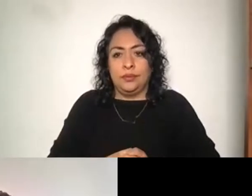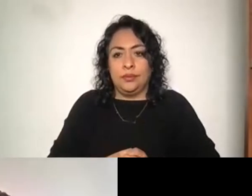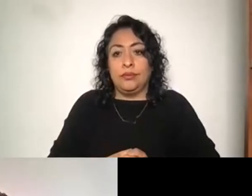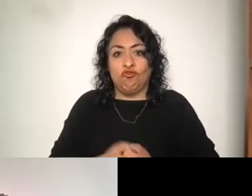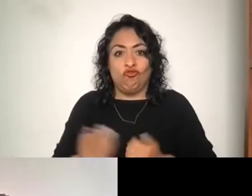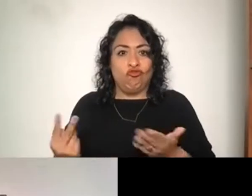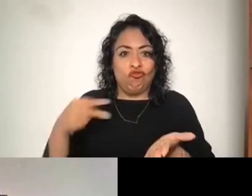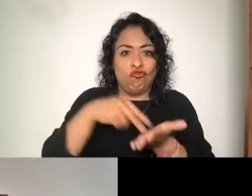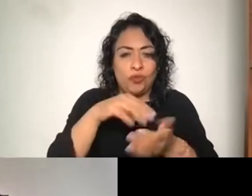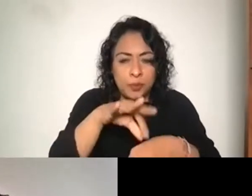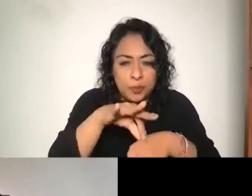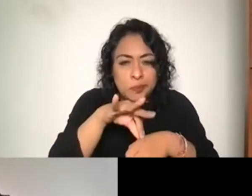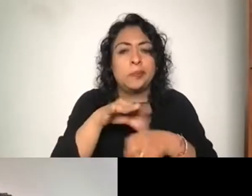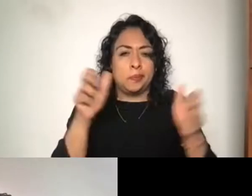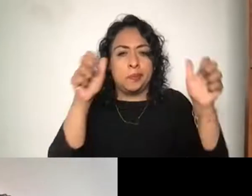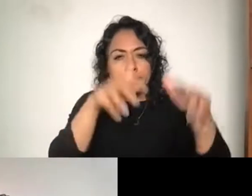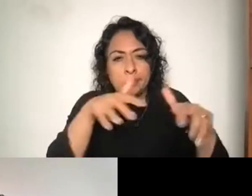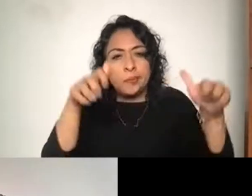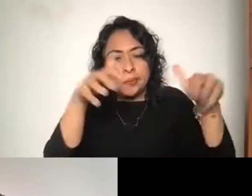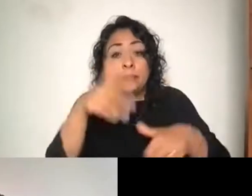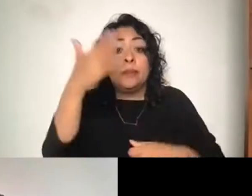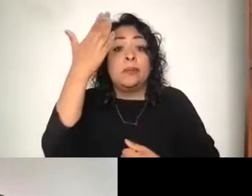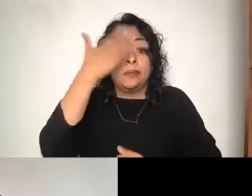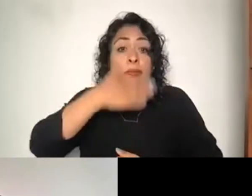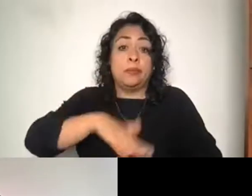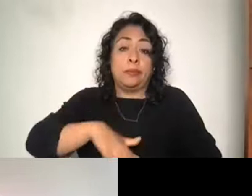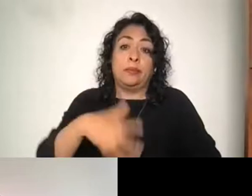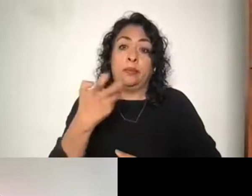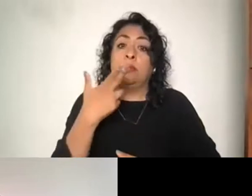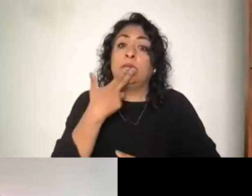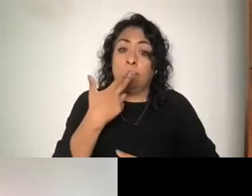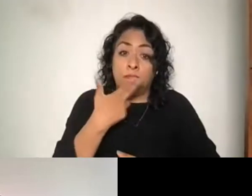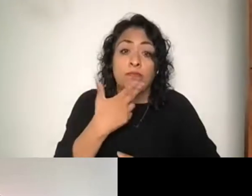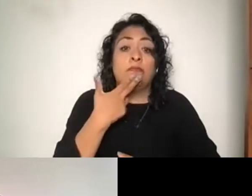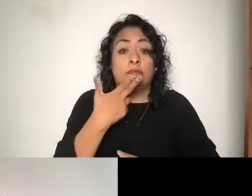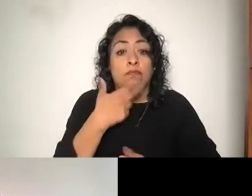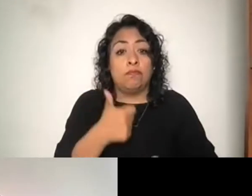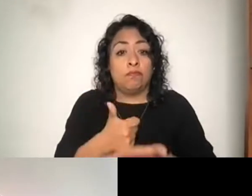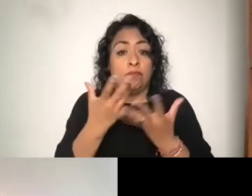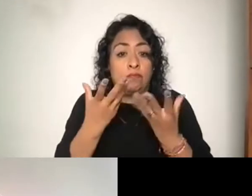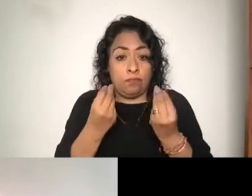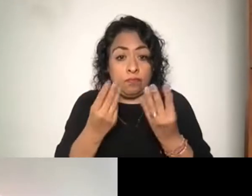presencial, ¿no? De eventos presenciales en donde sabemos es de gran utilidad porque